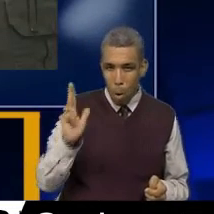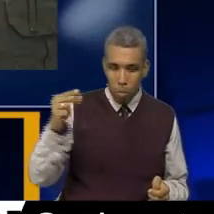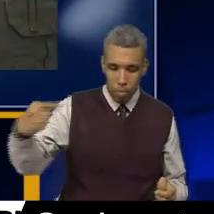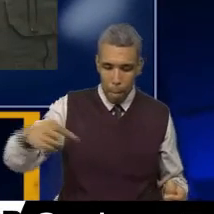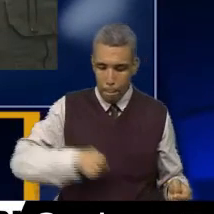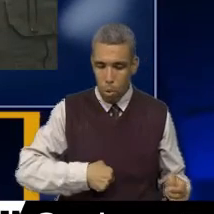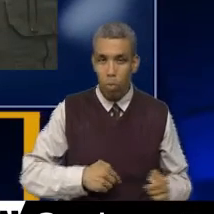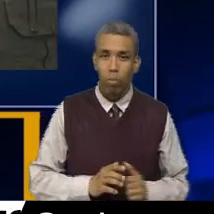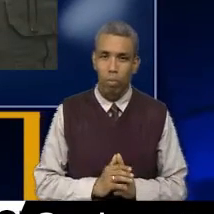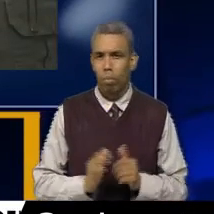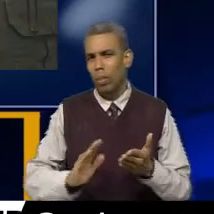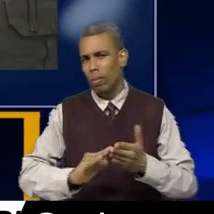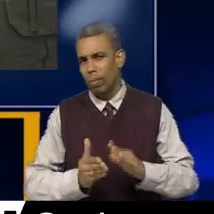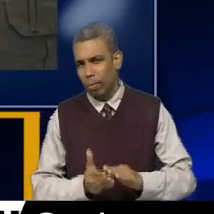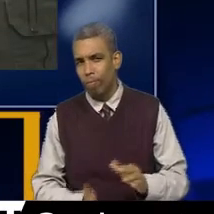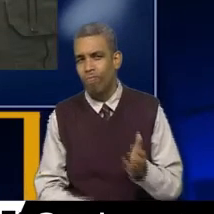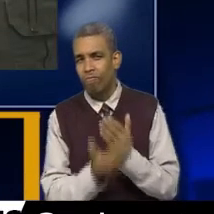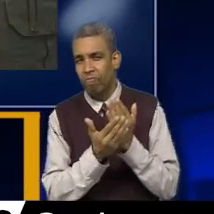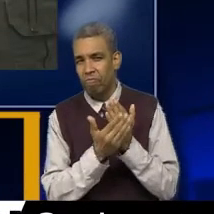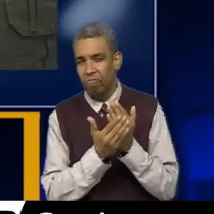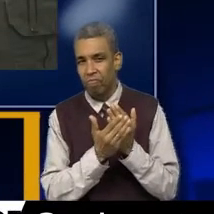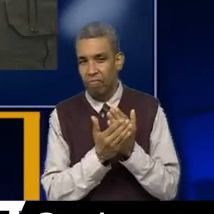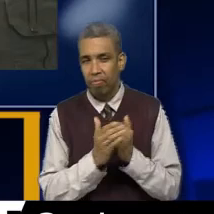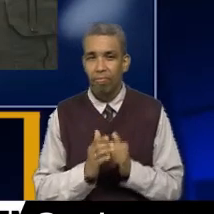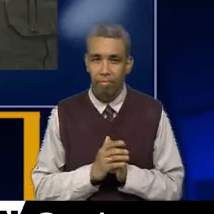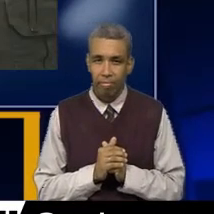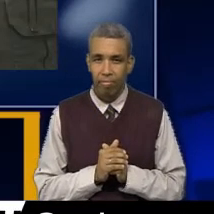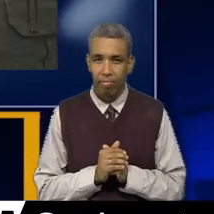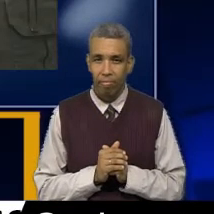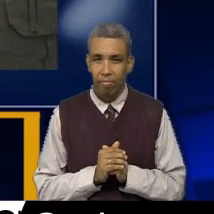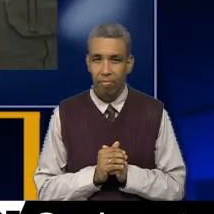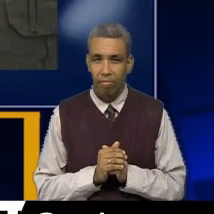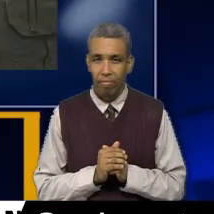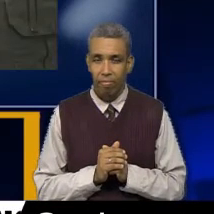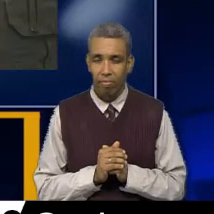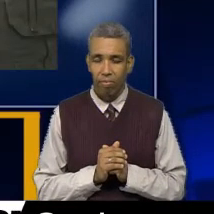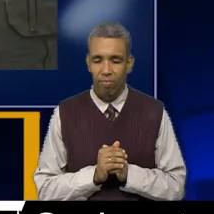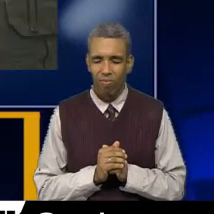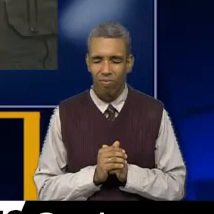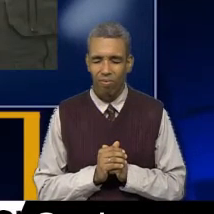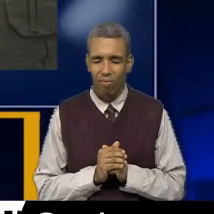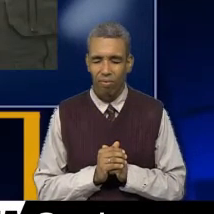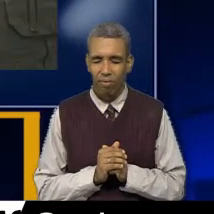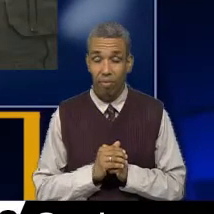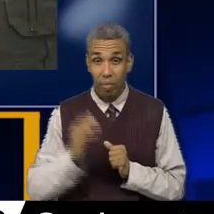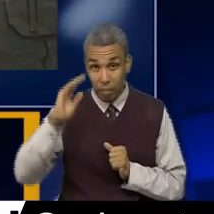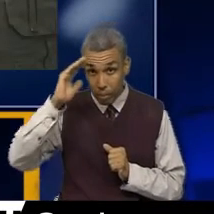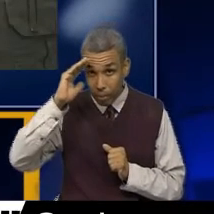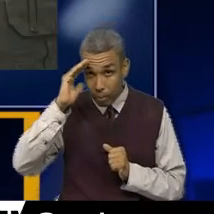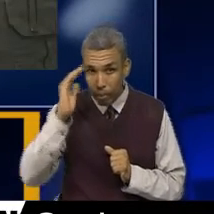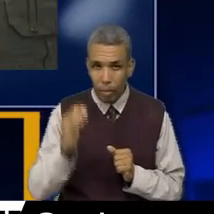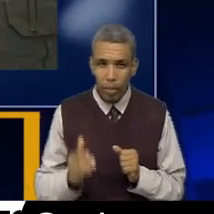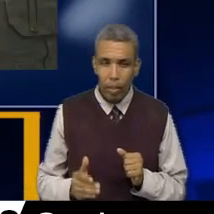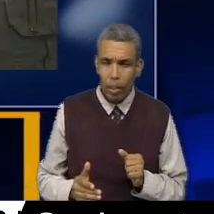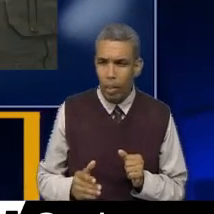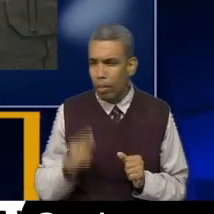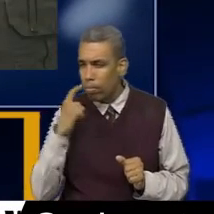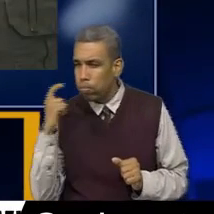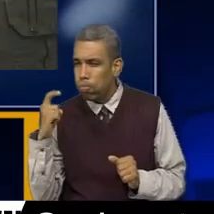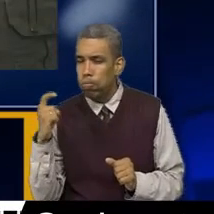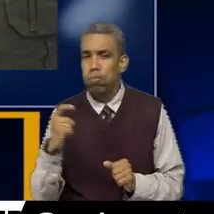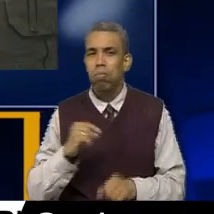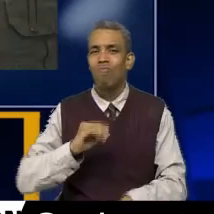lugar, y casi que en la flagrancia se encuentra el sujeto, se da la captura de dos personas,